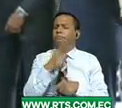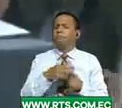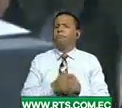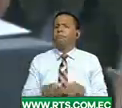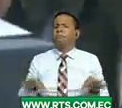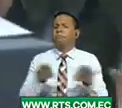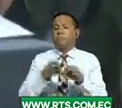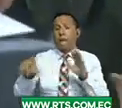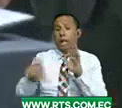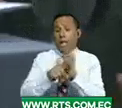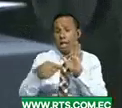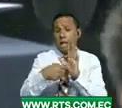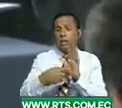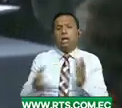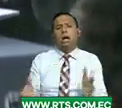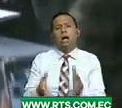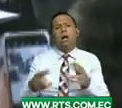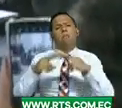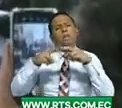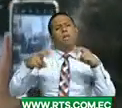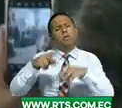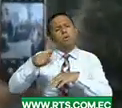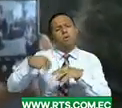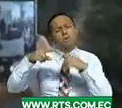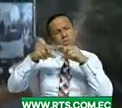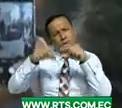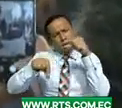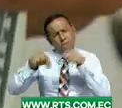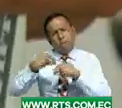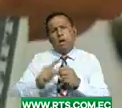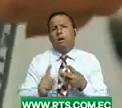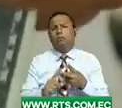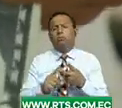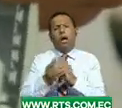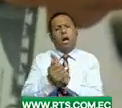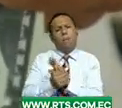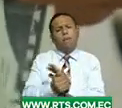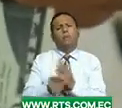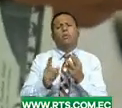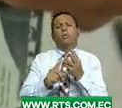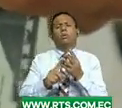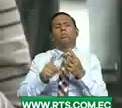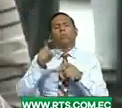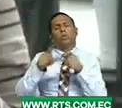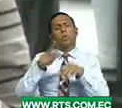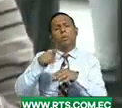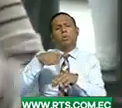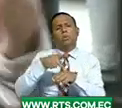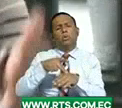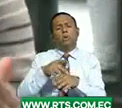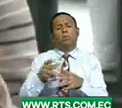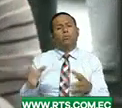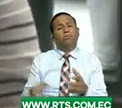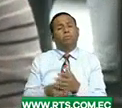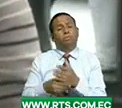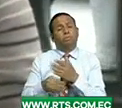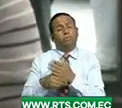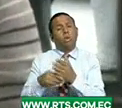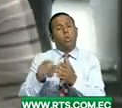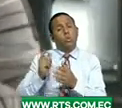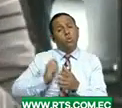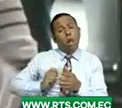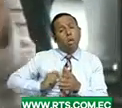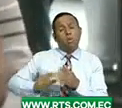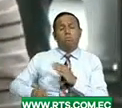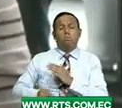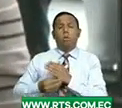científica, la capacitación y especialización del personal con un incentivo remuneratorio. Esto va a reflejarse en una mejor atención y hacer que el